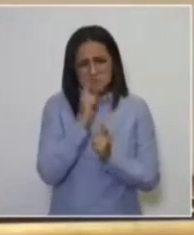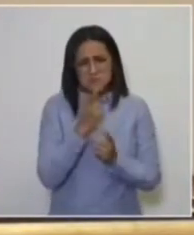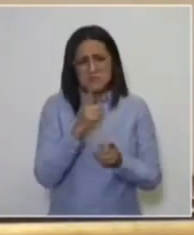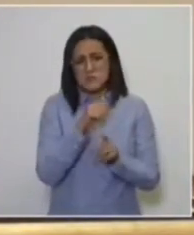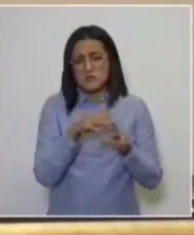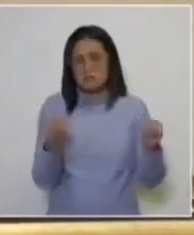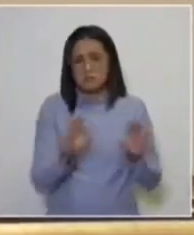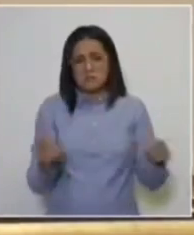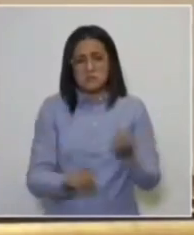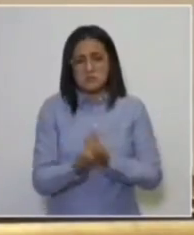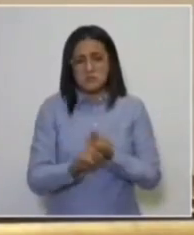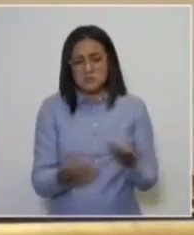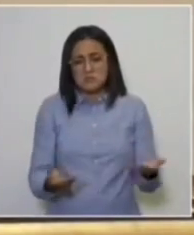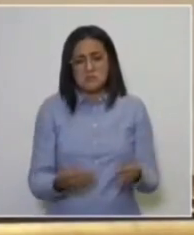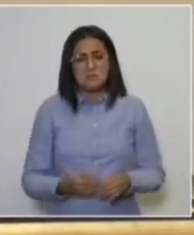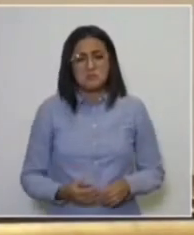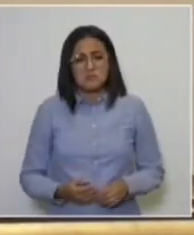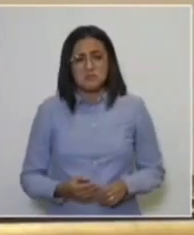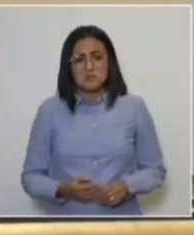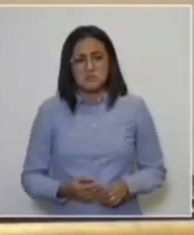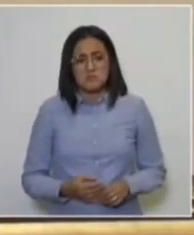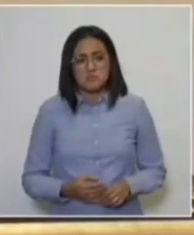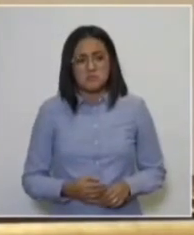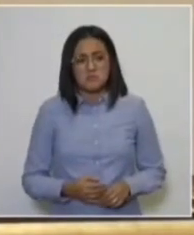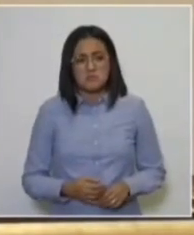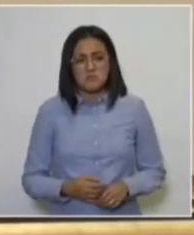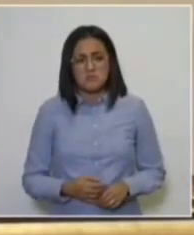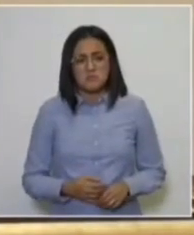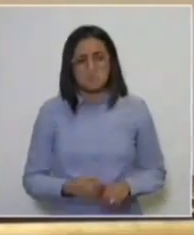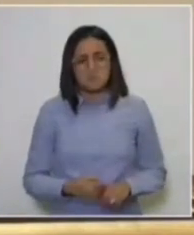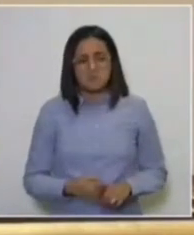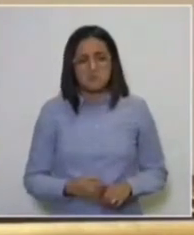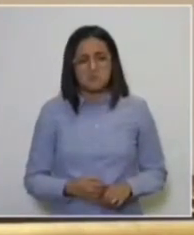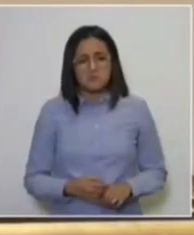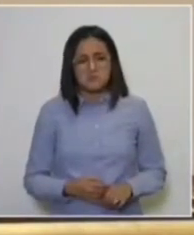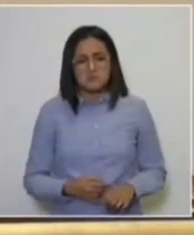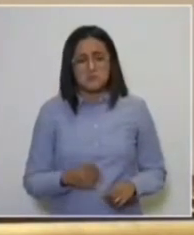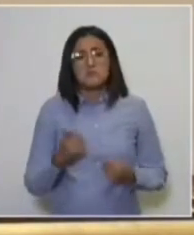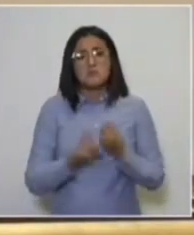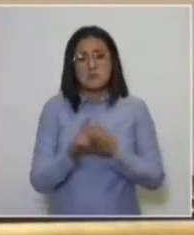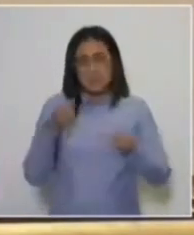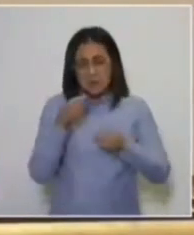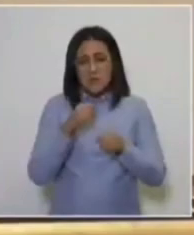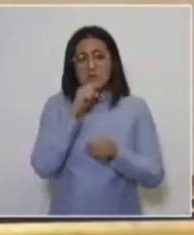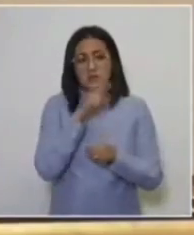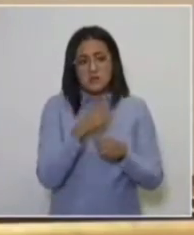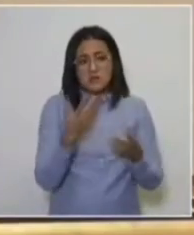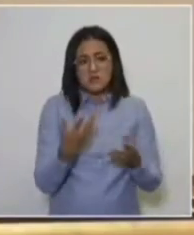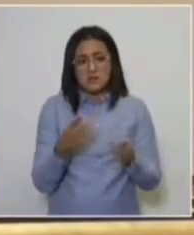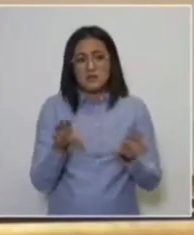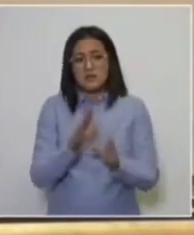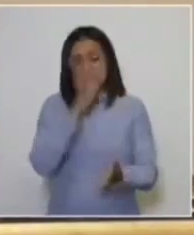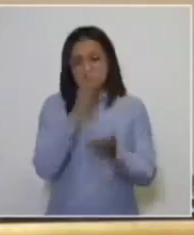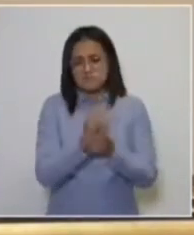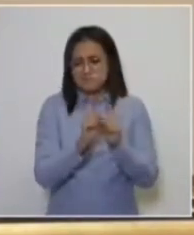y ahí se acabó el problema. También. El bullying se resuelve también marcando la distancia.